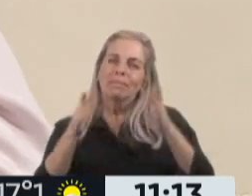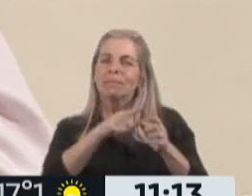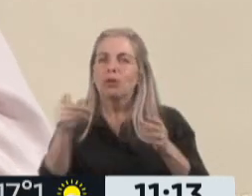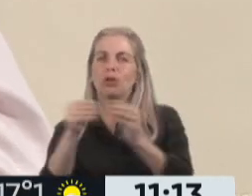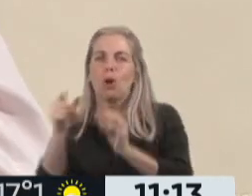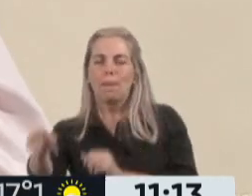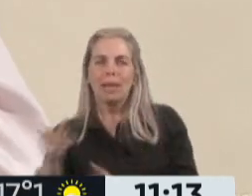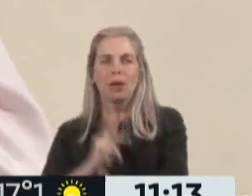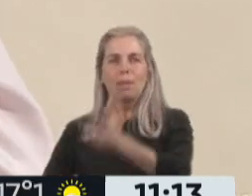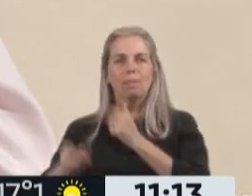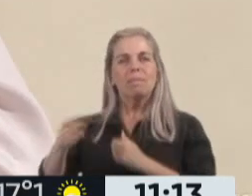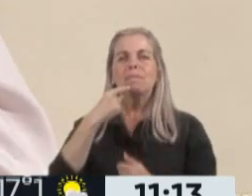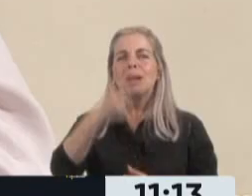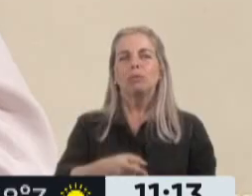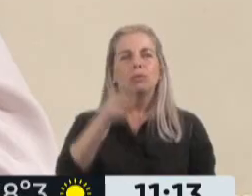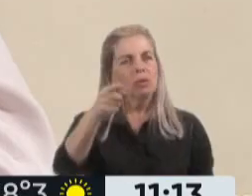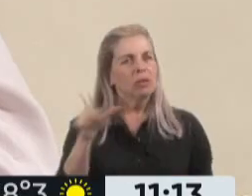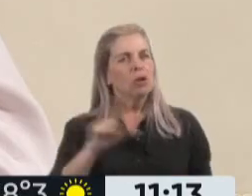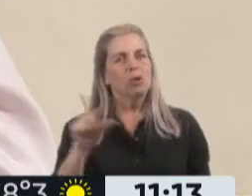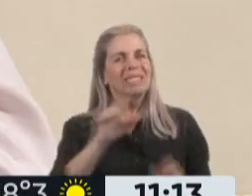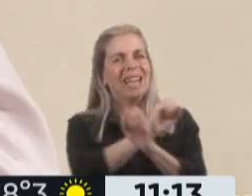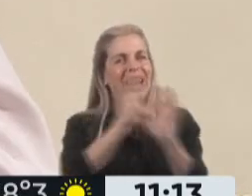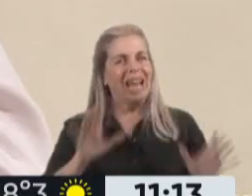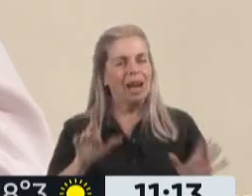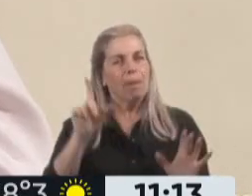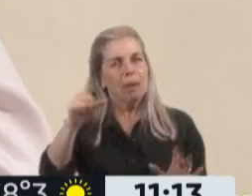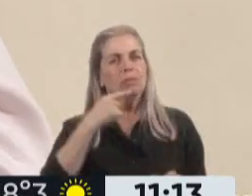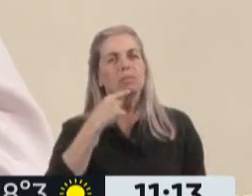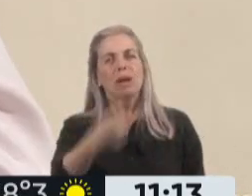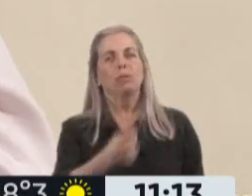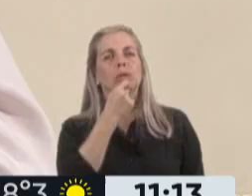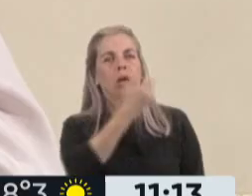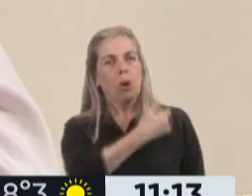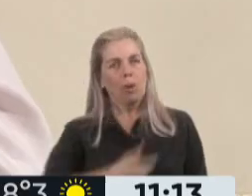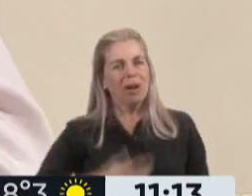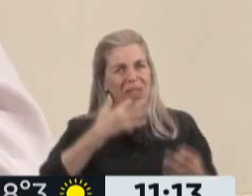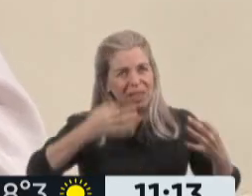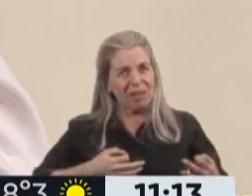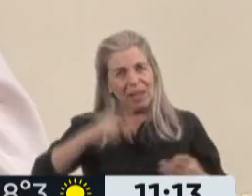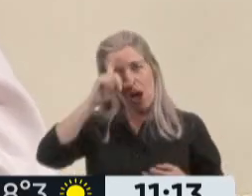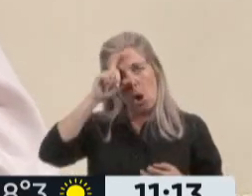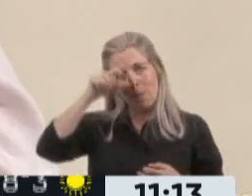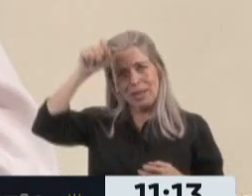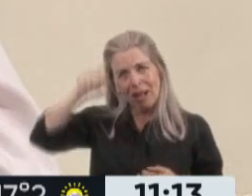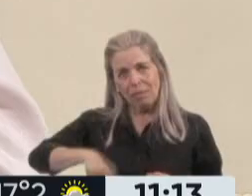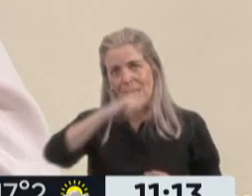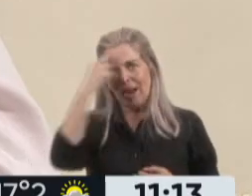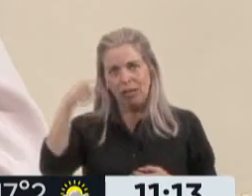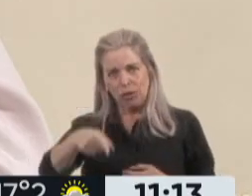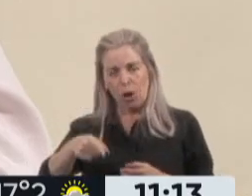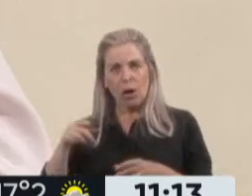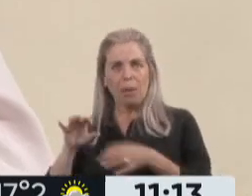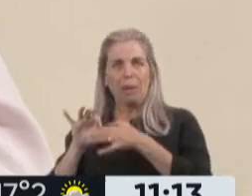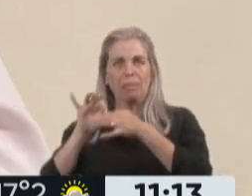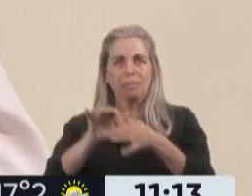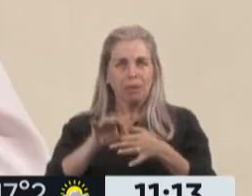Nicolich, es: usted dijo que no está definido, pero el gobierno evalúa seriamente el traspaso de hospitales nacionales a las provincias, más allá de que no